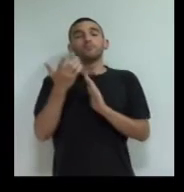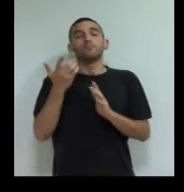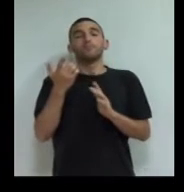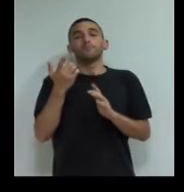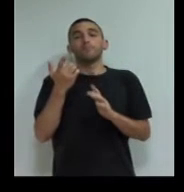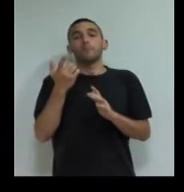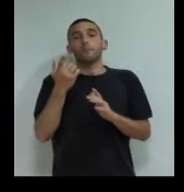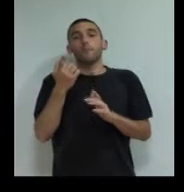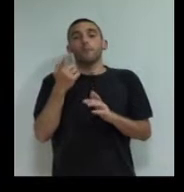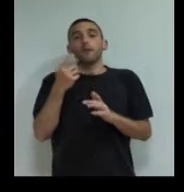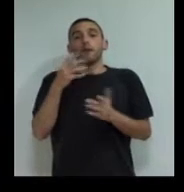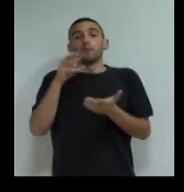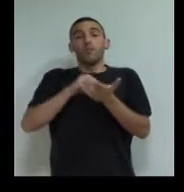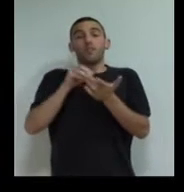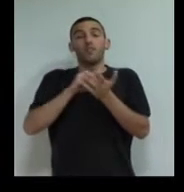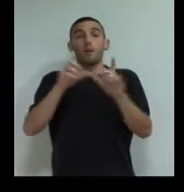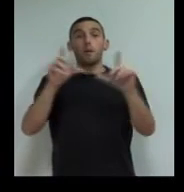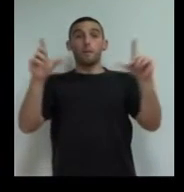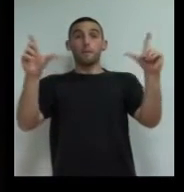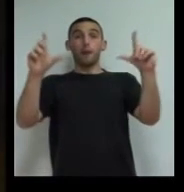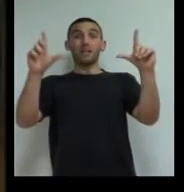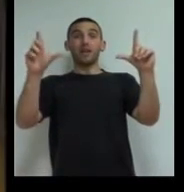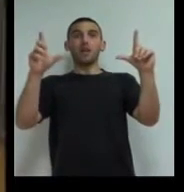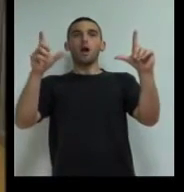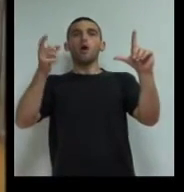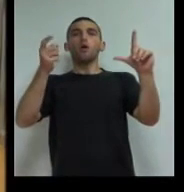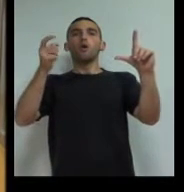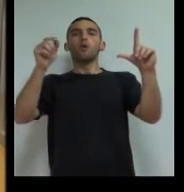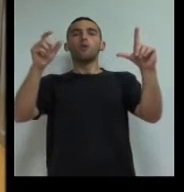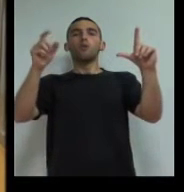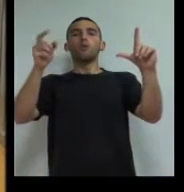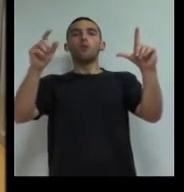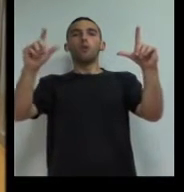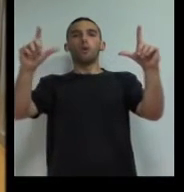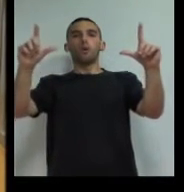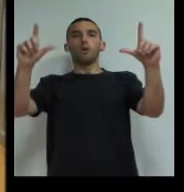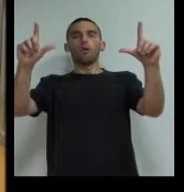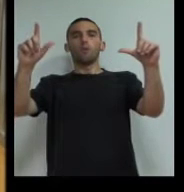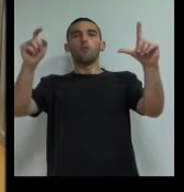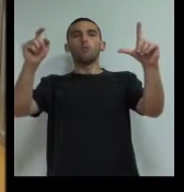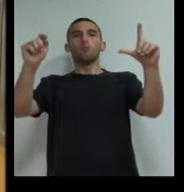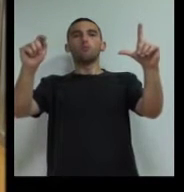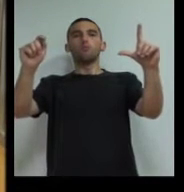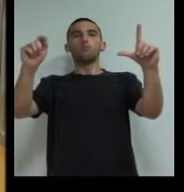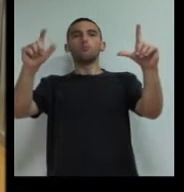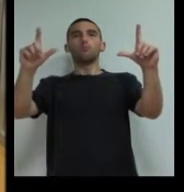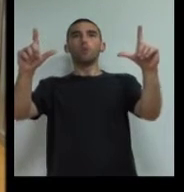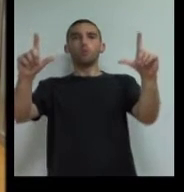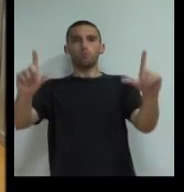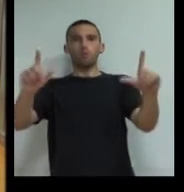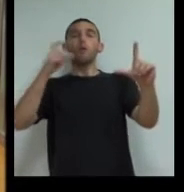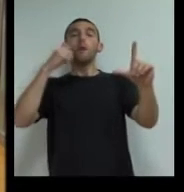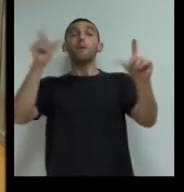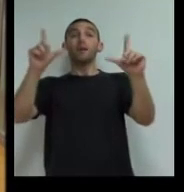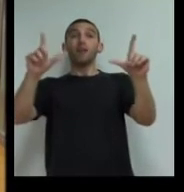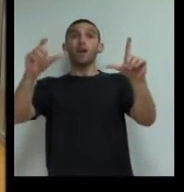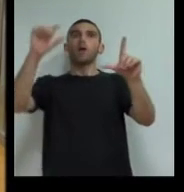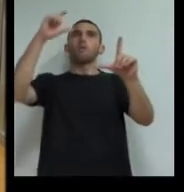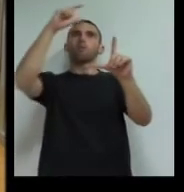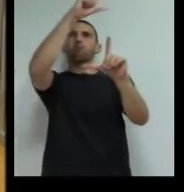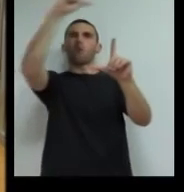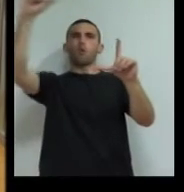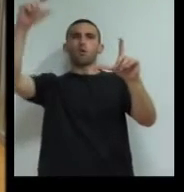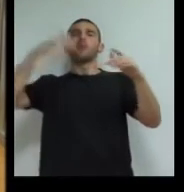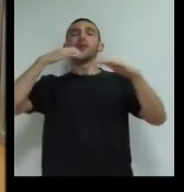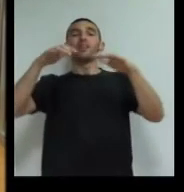verdad, que a lo mejor está la pantalla un poco alta, entonces la gente, las personas sordas dicen, bueno, está un poco alto, entonces